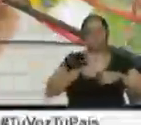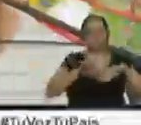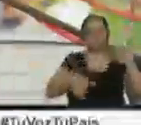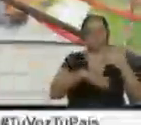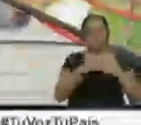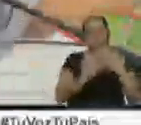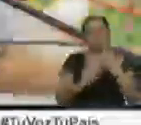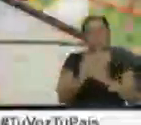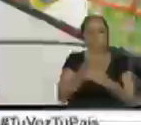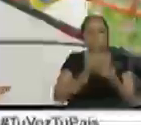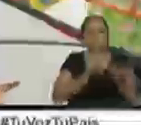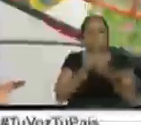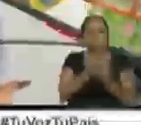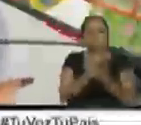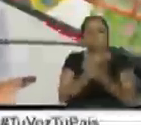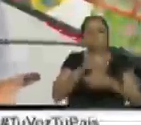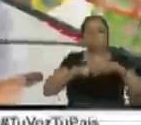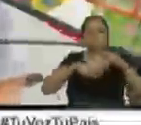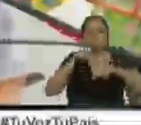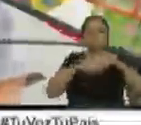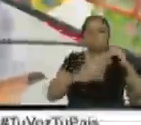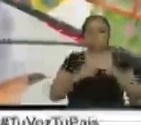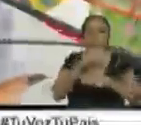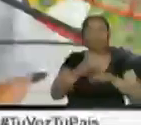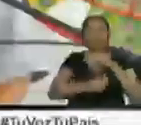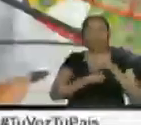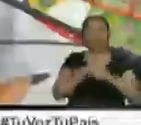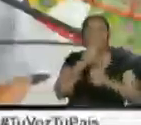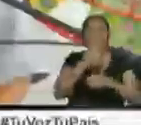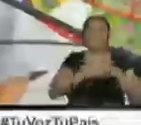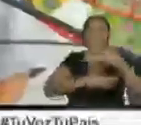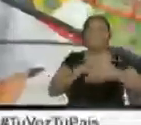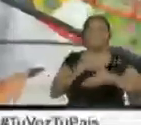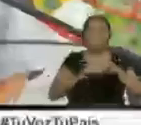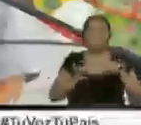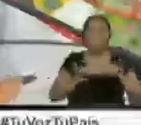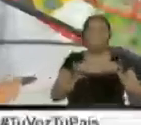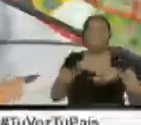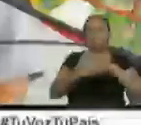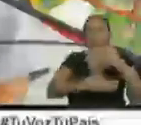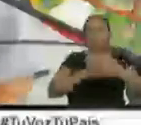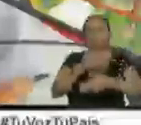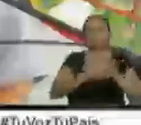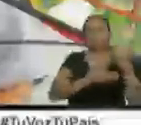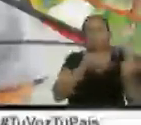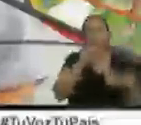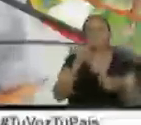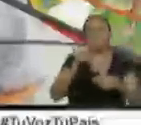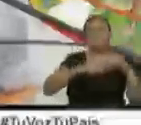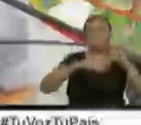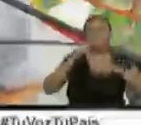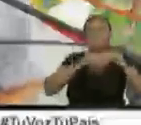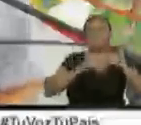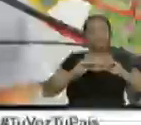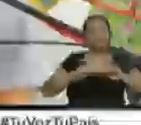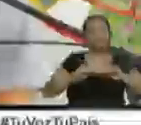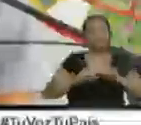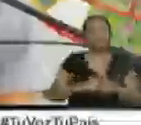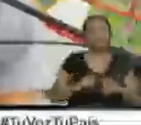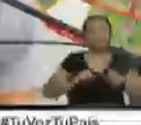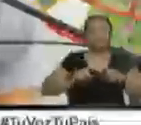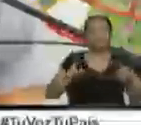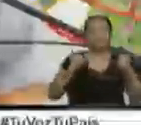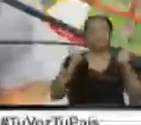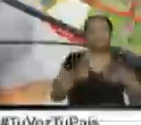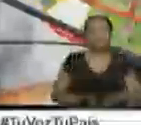nuevas que se tendría que construir en los próximos años para que se siga este proceso de construcción y de llevar la mejor infraestructura educativa. Pero también